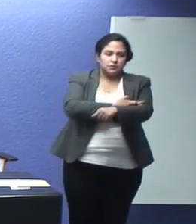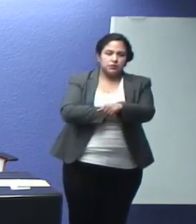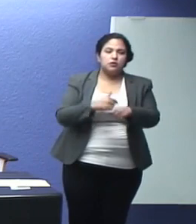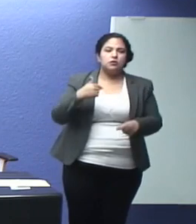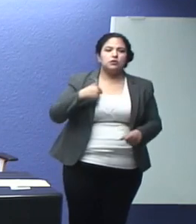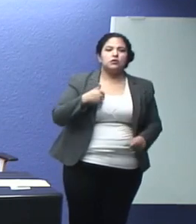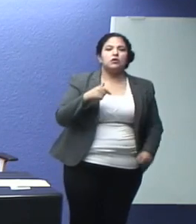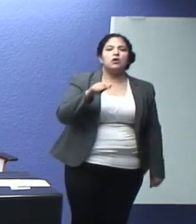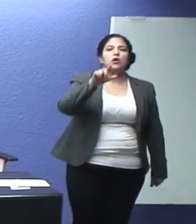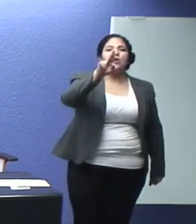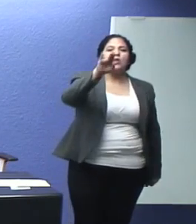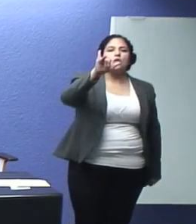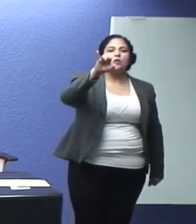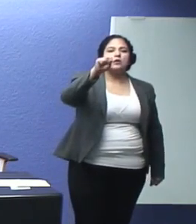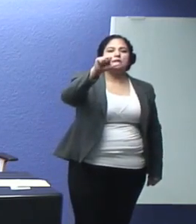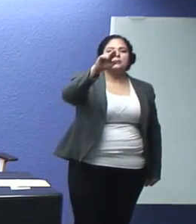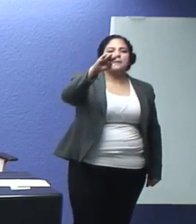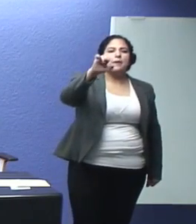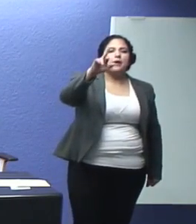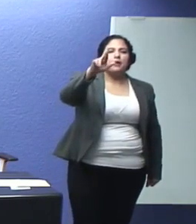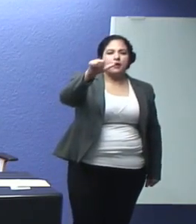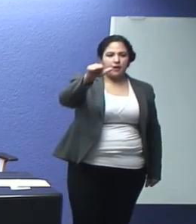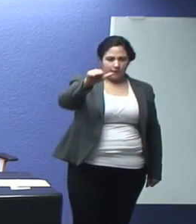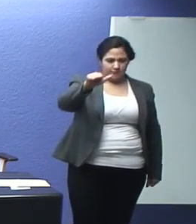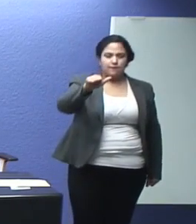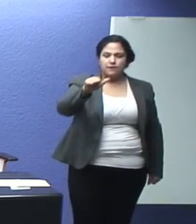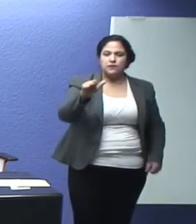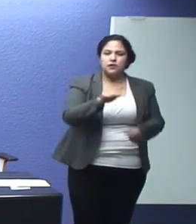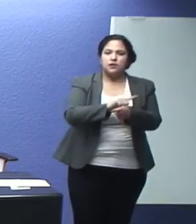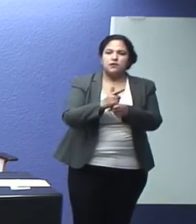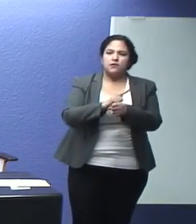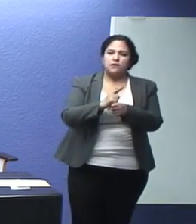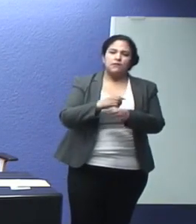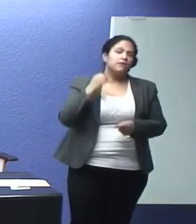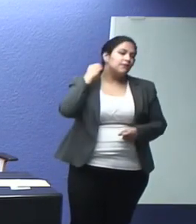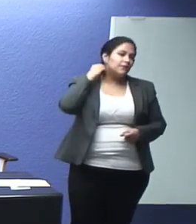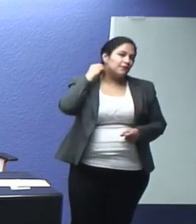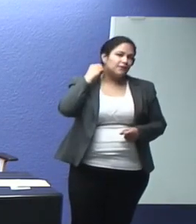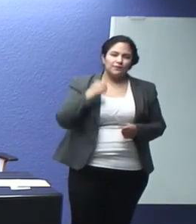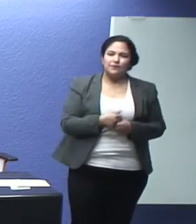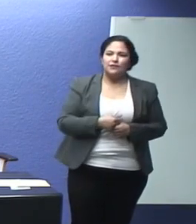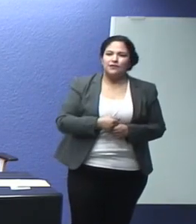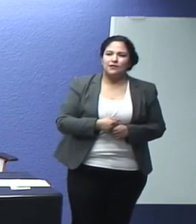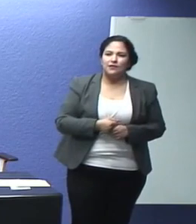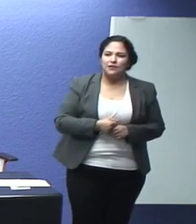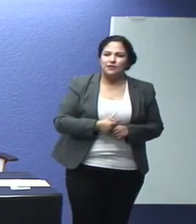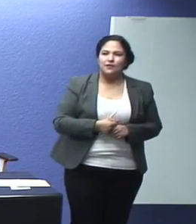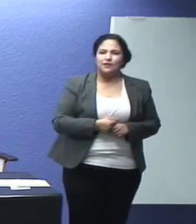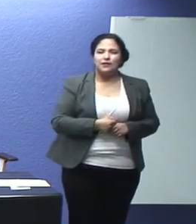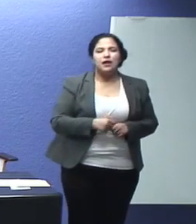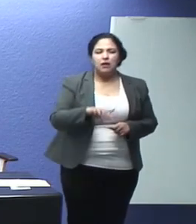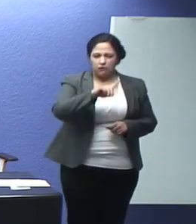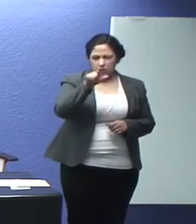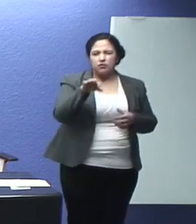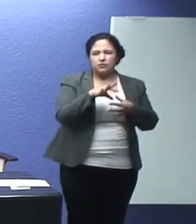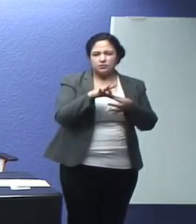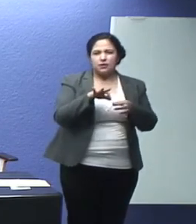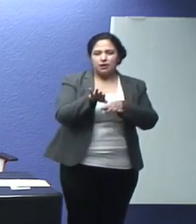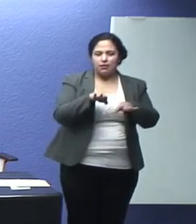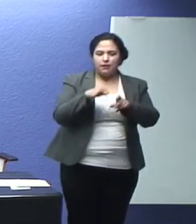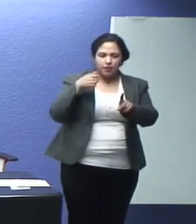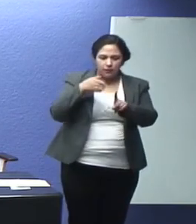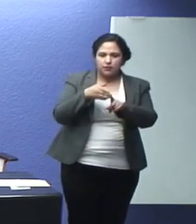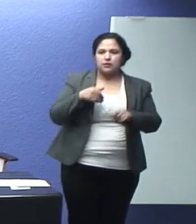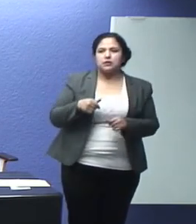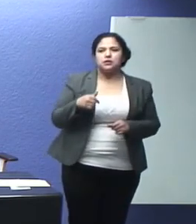Romo Zúñiga, soy licenciada en Derecho. Y bueno, luego les explico qué otra función estoy desempeñando ahorita, pero quisiera decirles que agradezco